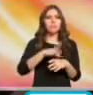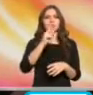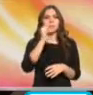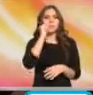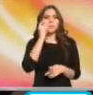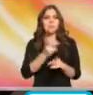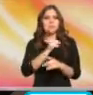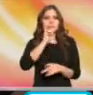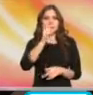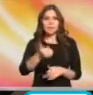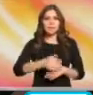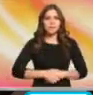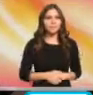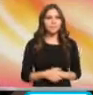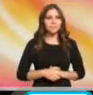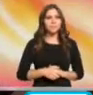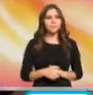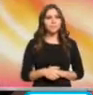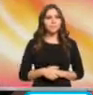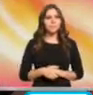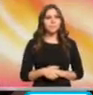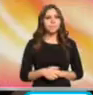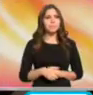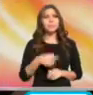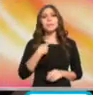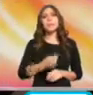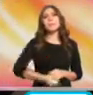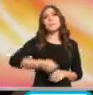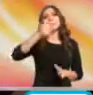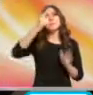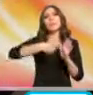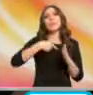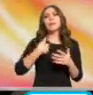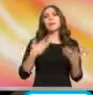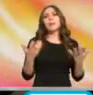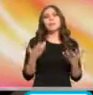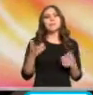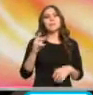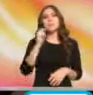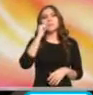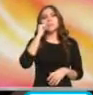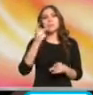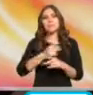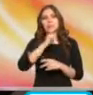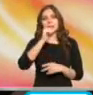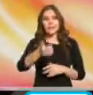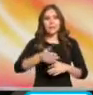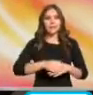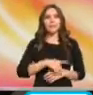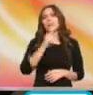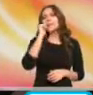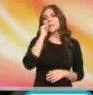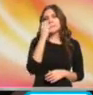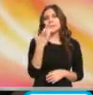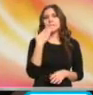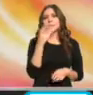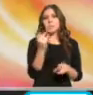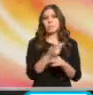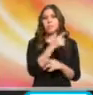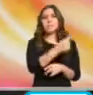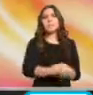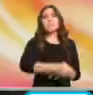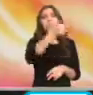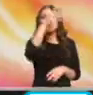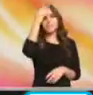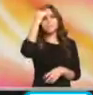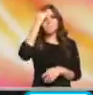nada, aquí que todo se puede solucionar en la Es la primera cocina. vez que yo ando haciendo estas Sí, cosas. no pasa nada, le agregamos más ¿Qué te queso pasa y por total. eso? Porque es primera vez. Vamos a mezclarlo